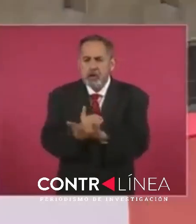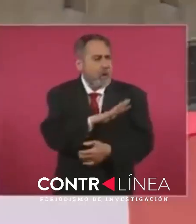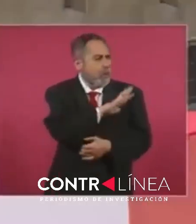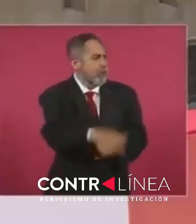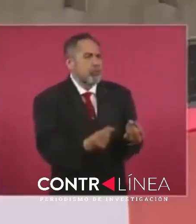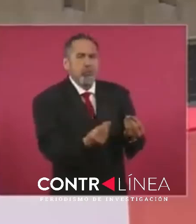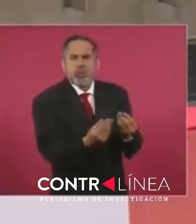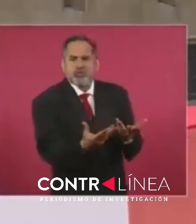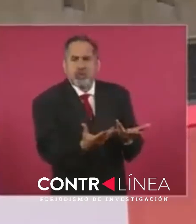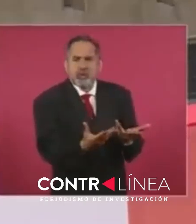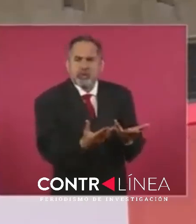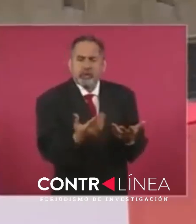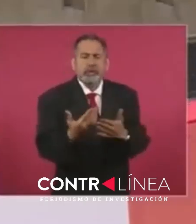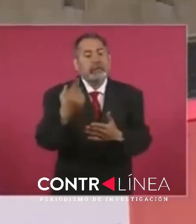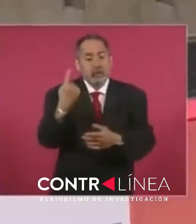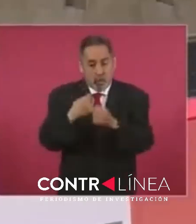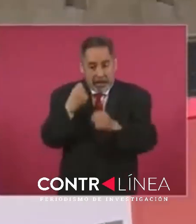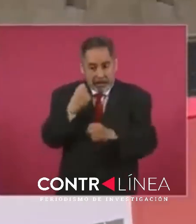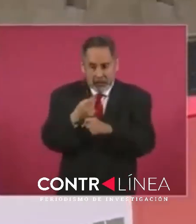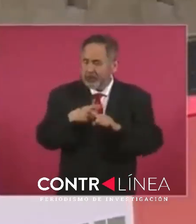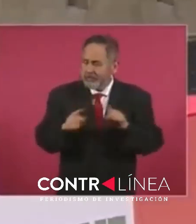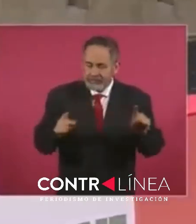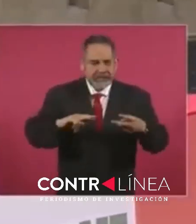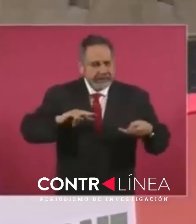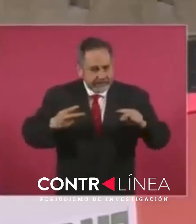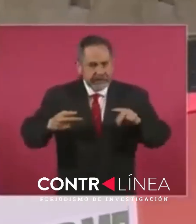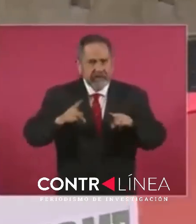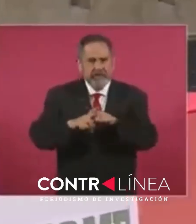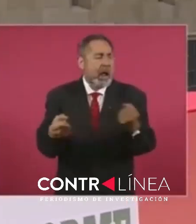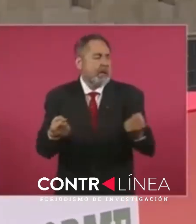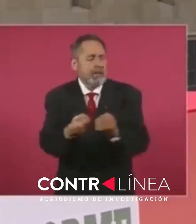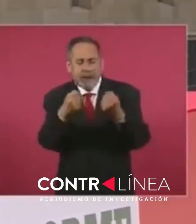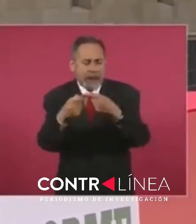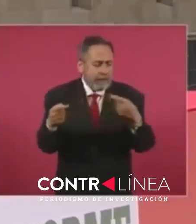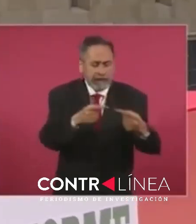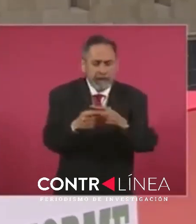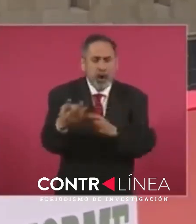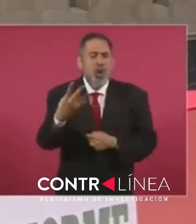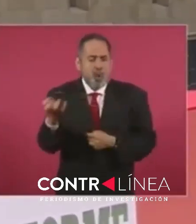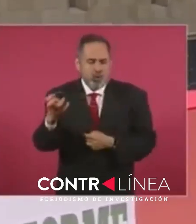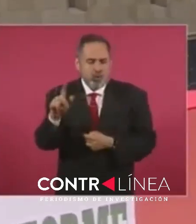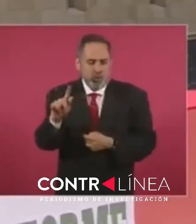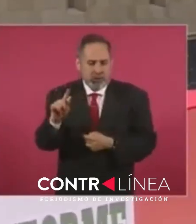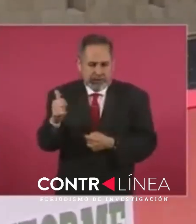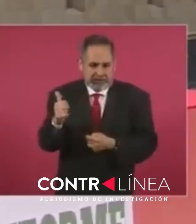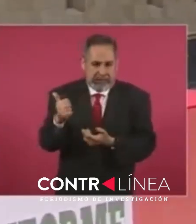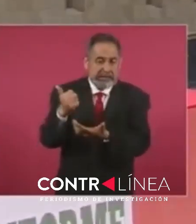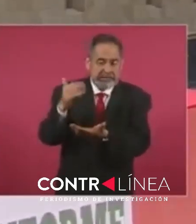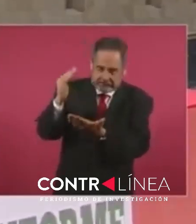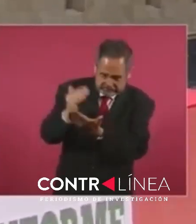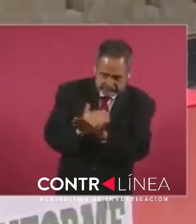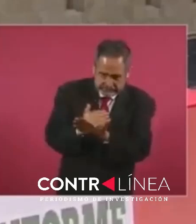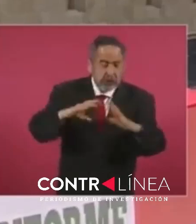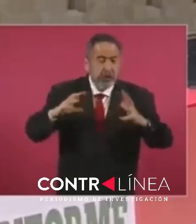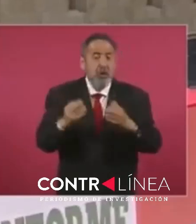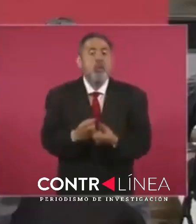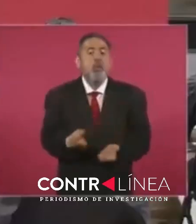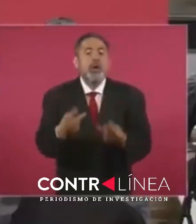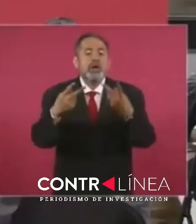contraste, el año pasado los enfrentamientos se redujeron a 486, con un total